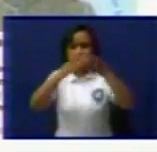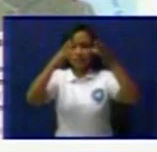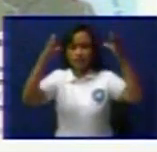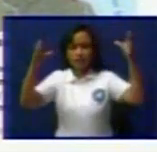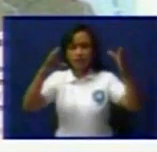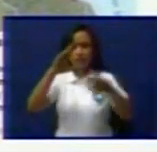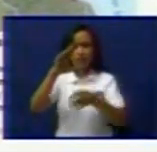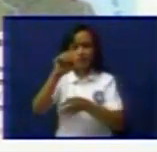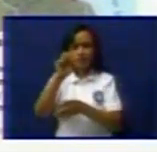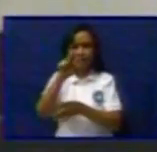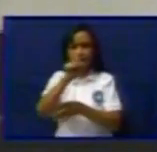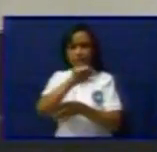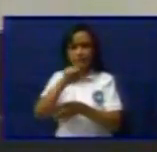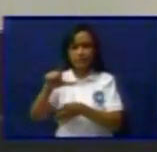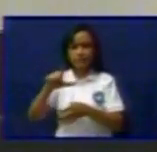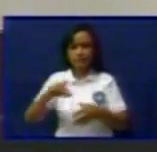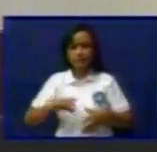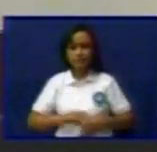Canal.